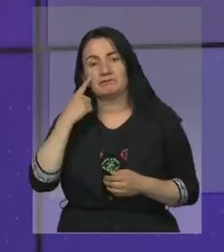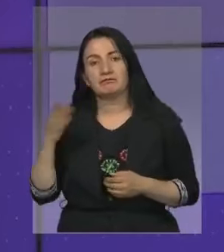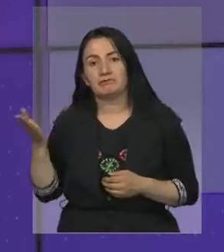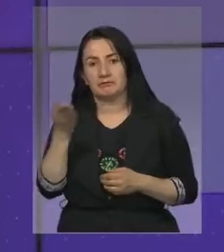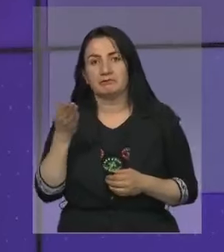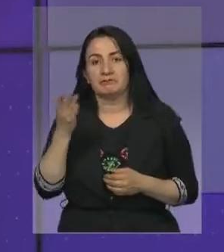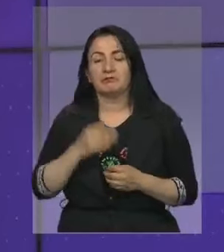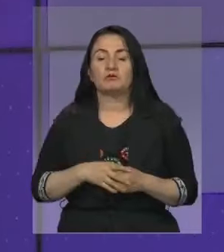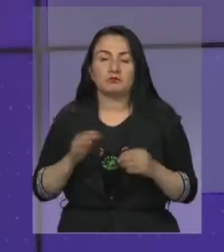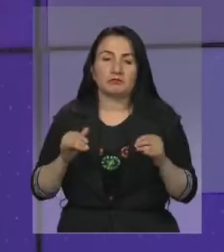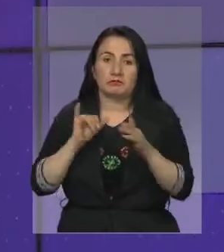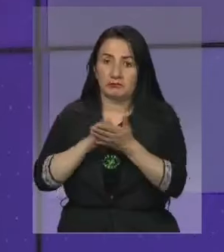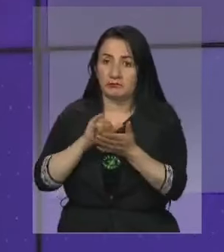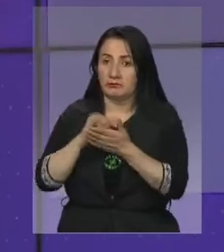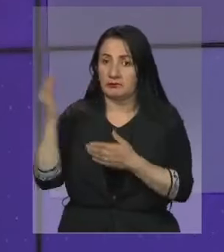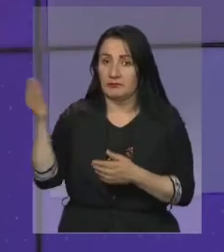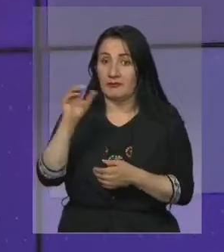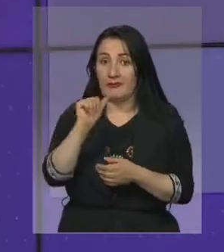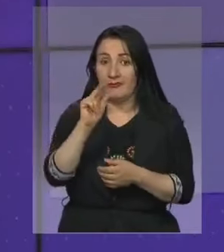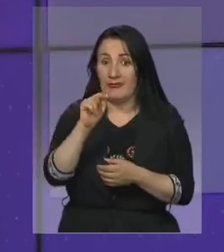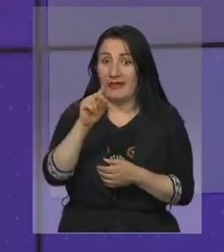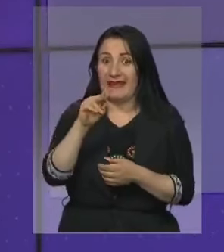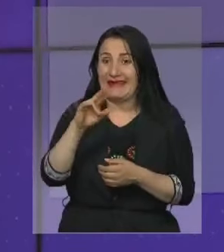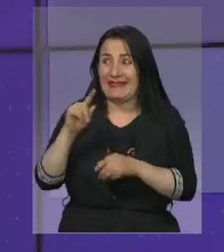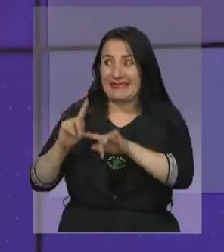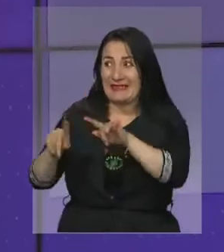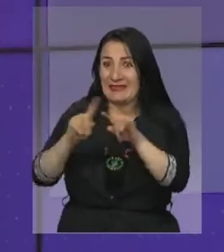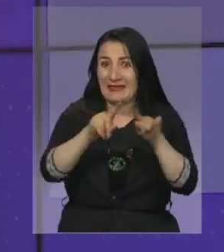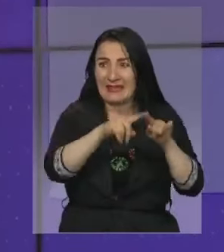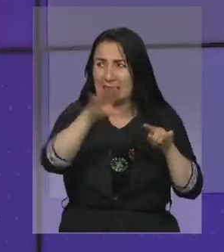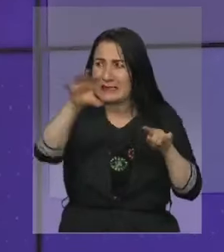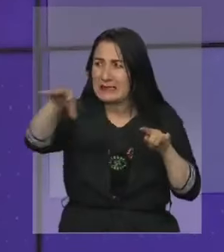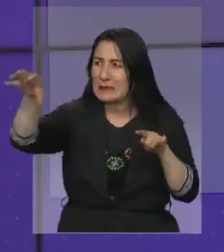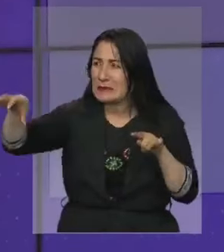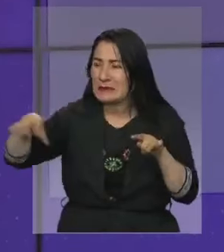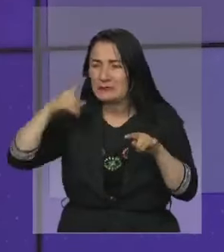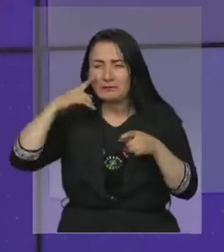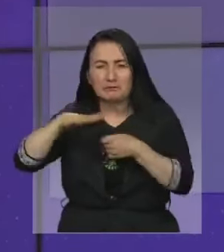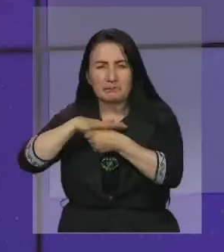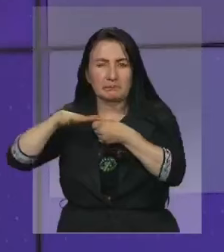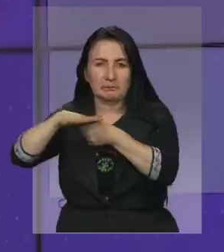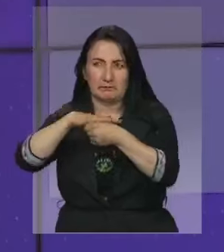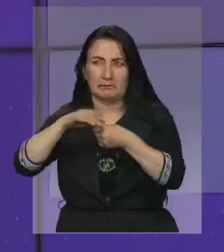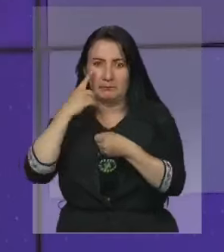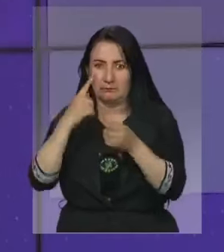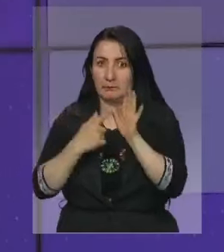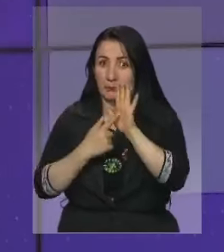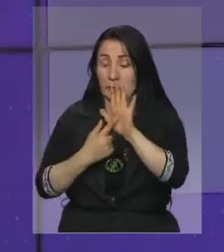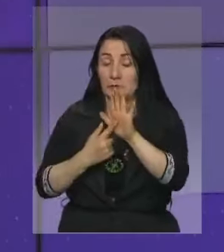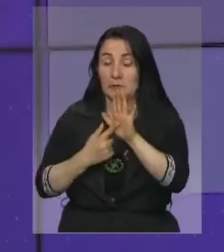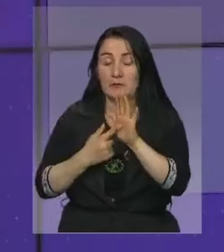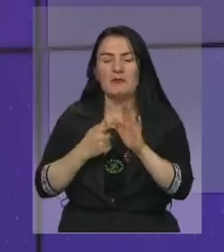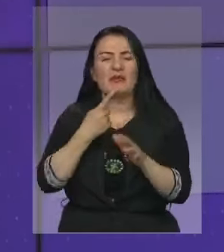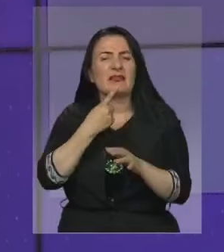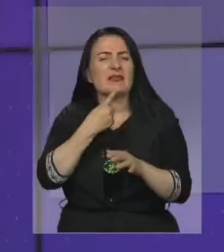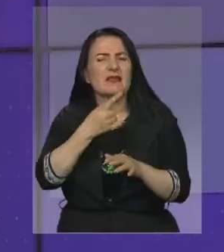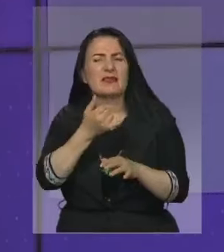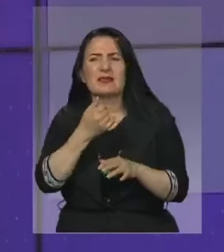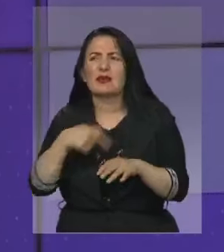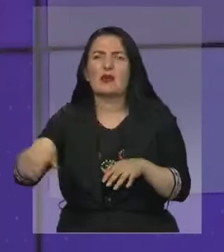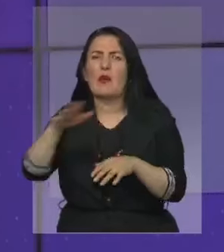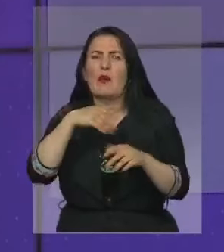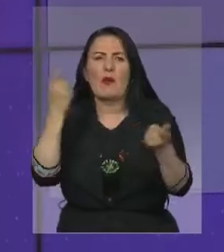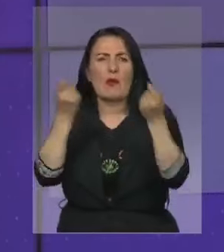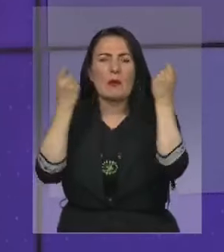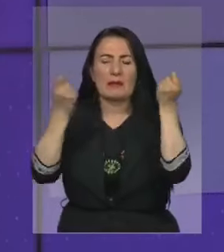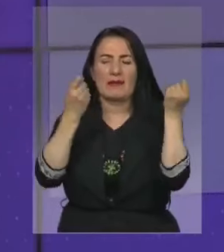la capital. Por ello, Andrés Zapata, que estuvo en varios de estos sectores, de estos barrios en donde se implementó la medida, nos va a decir qué dicen los comerciantes